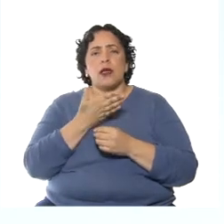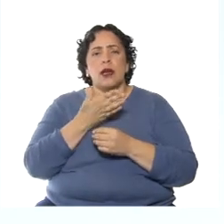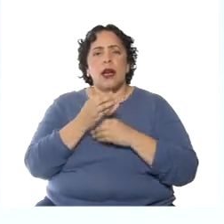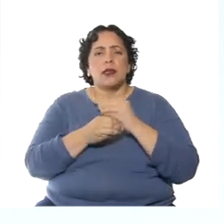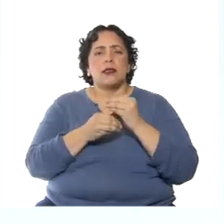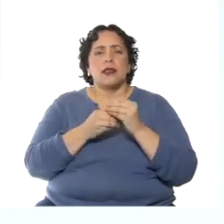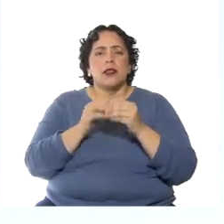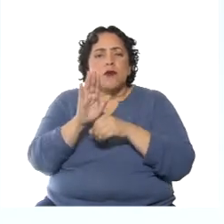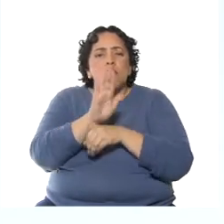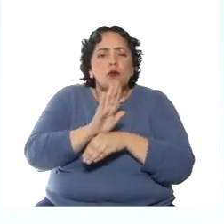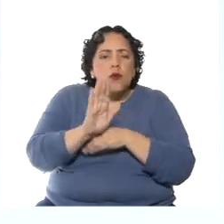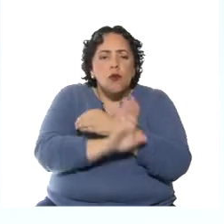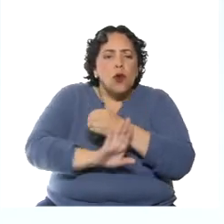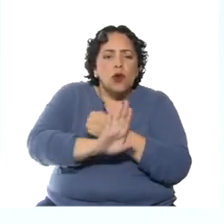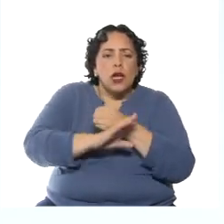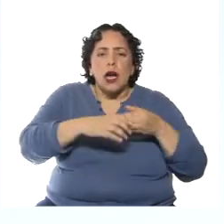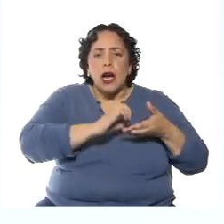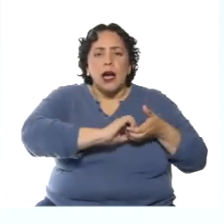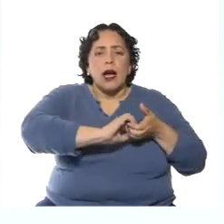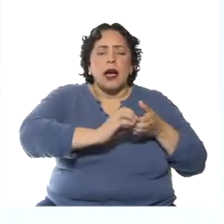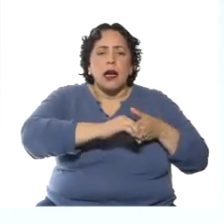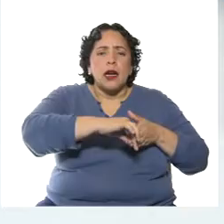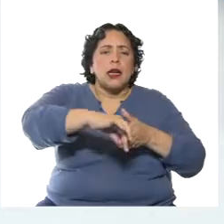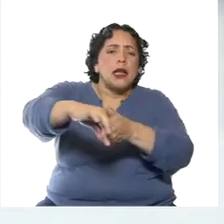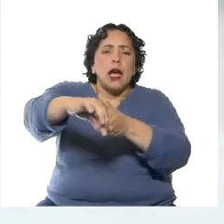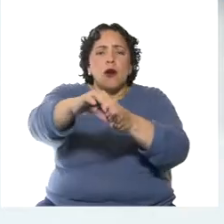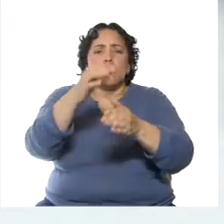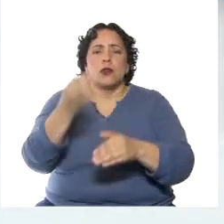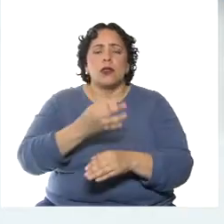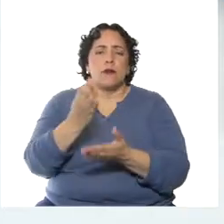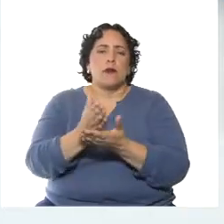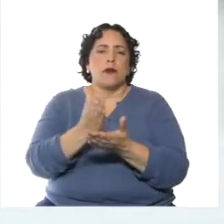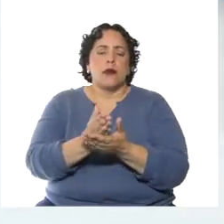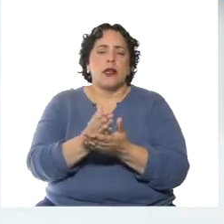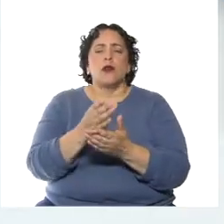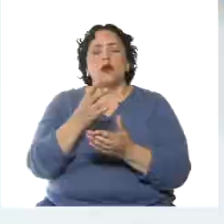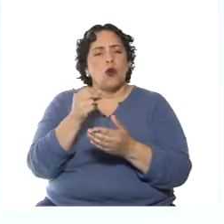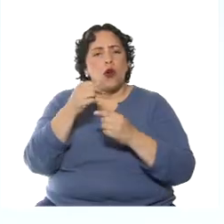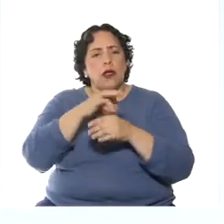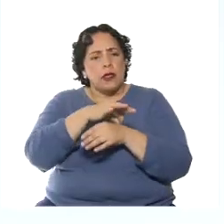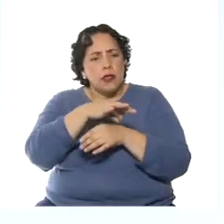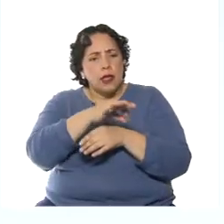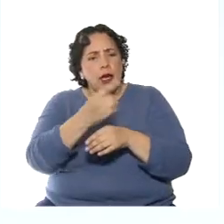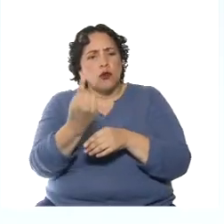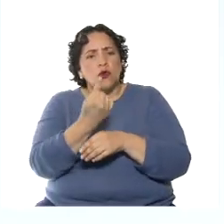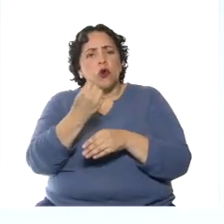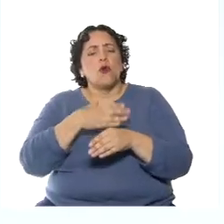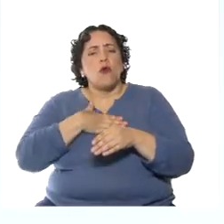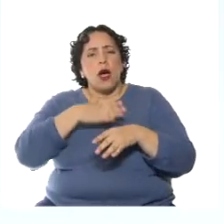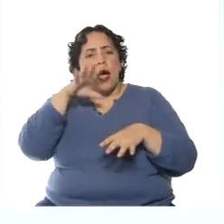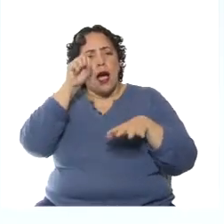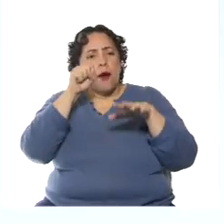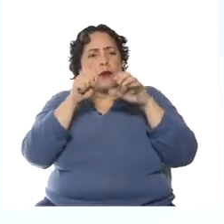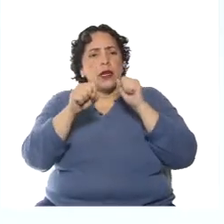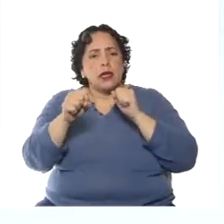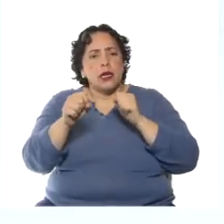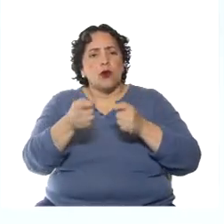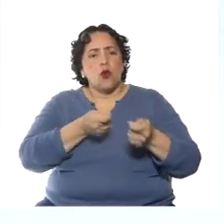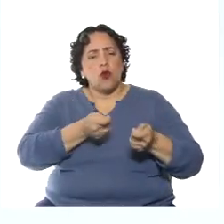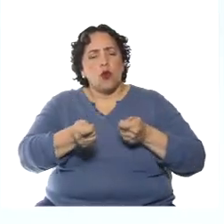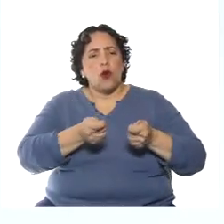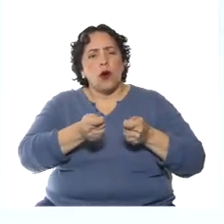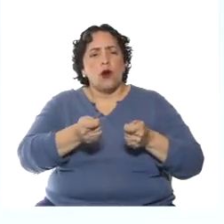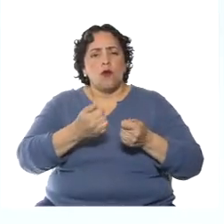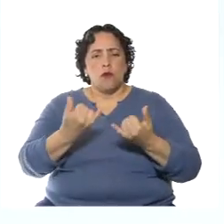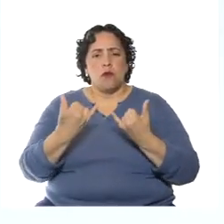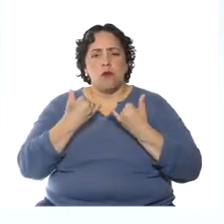la sobreprotección y a querer guiarlos y acompañarlos constantemente, la idea es que ellos aprendan desde este entorno quizás un poco controlado a